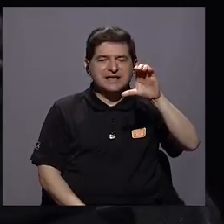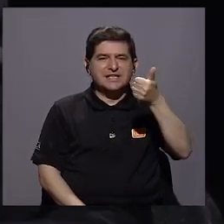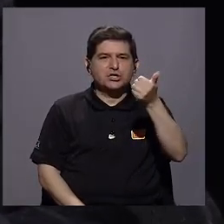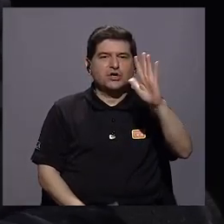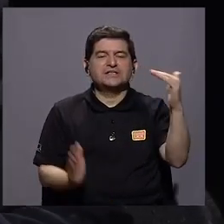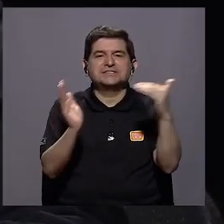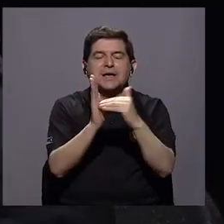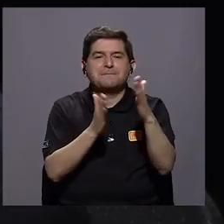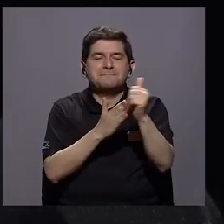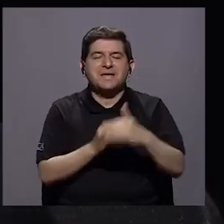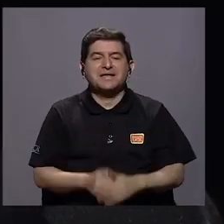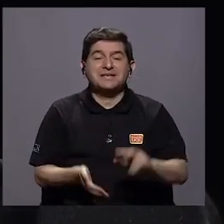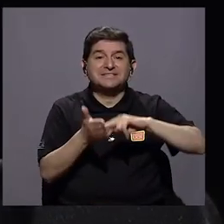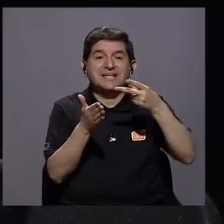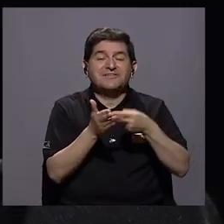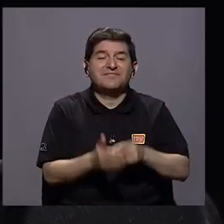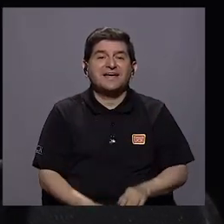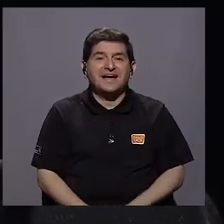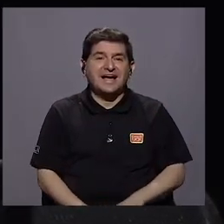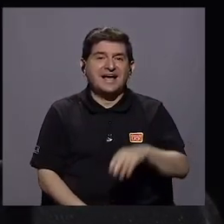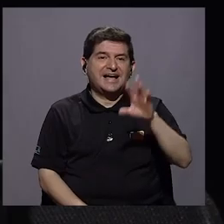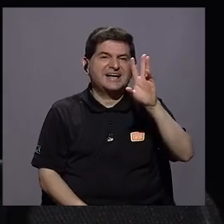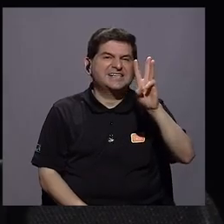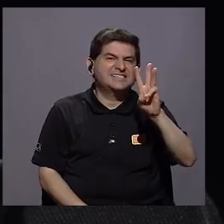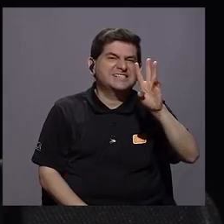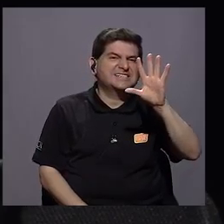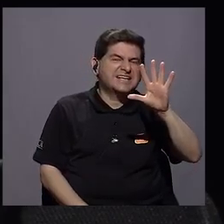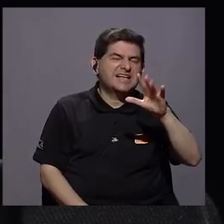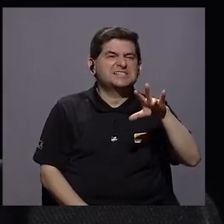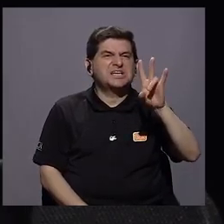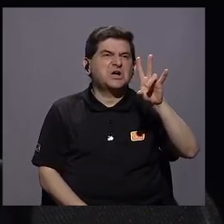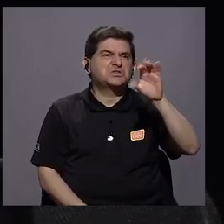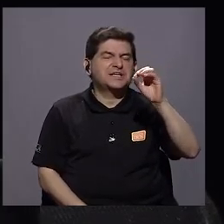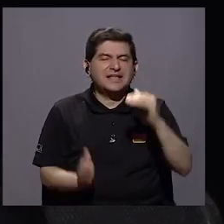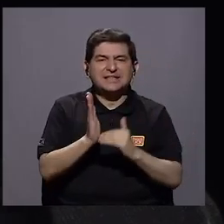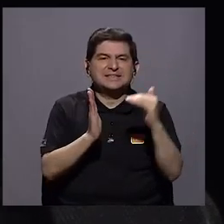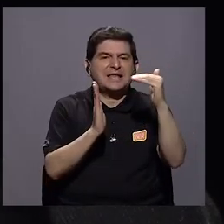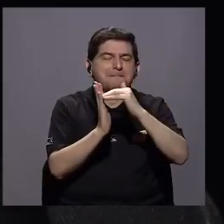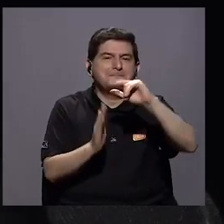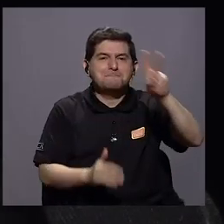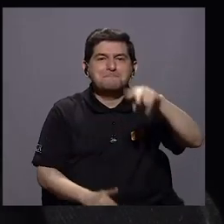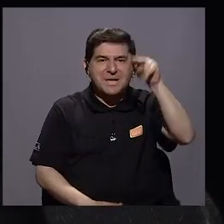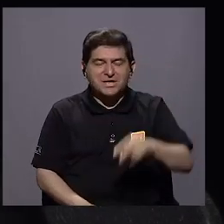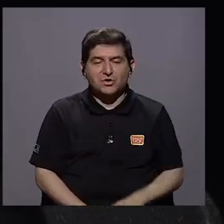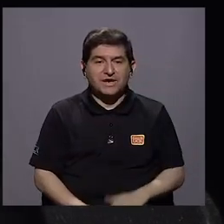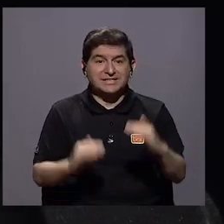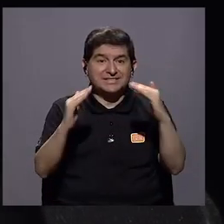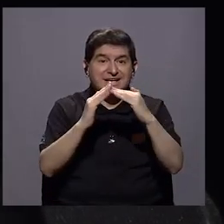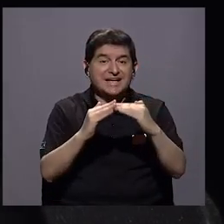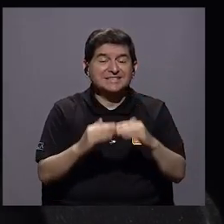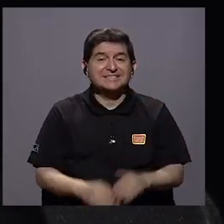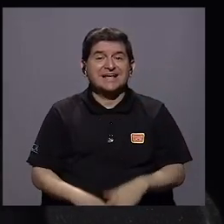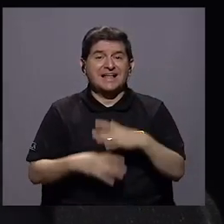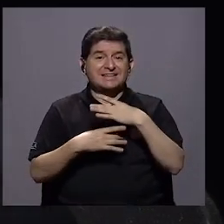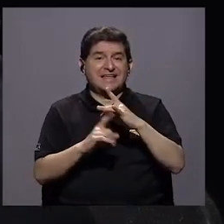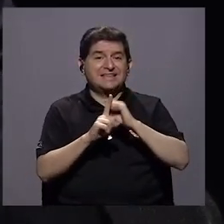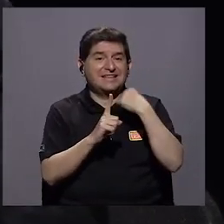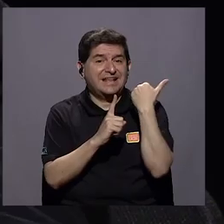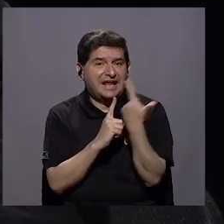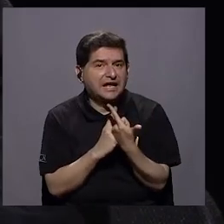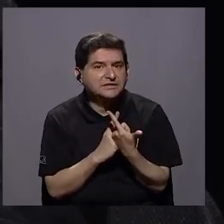$115,000, lo que viene a ser 60, 65, 70 millones de pesos, la casa de interés social.